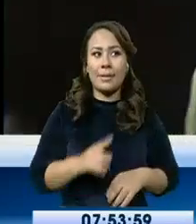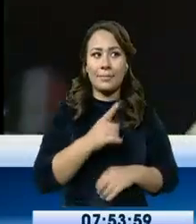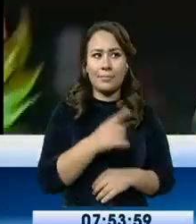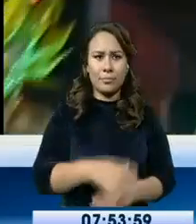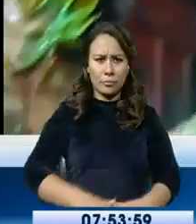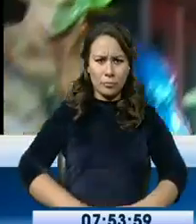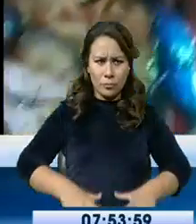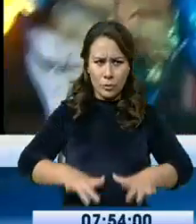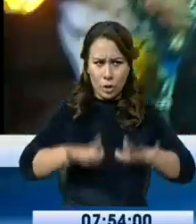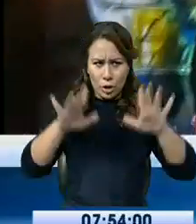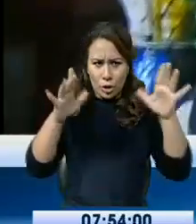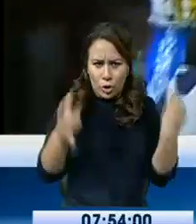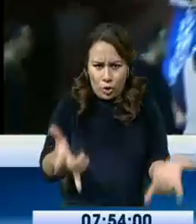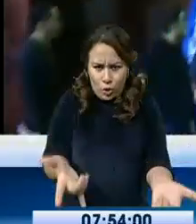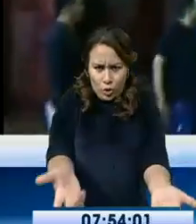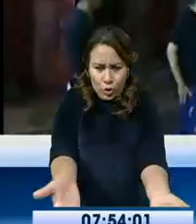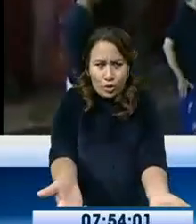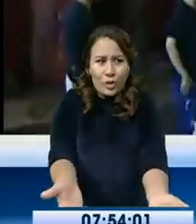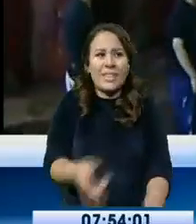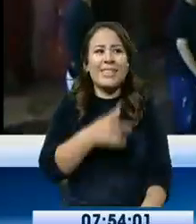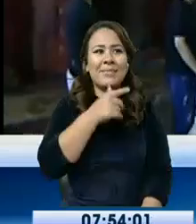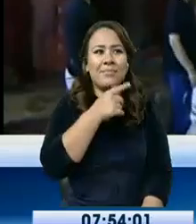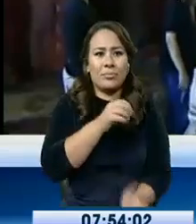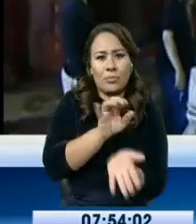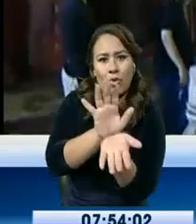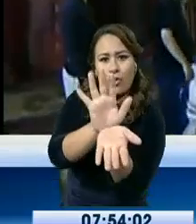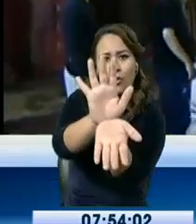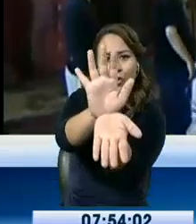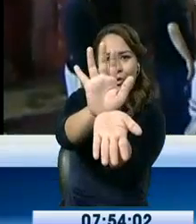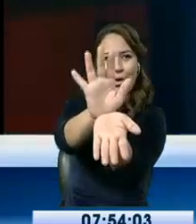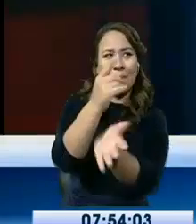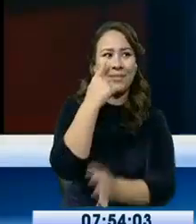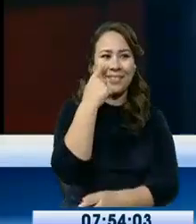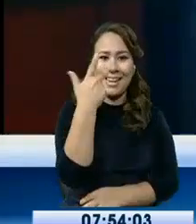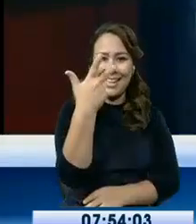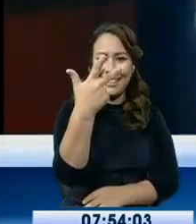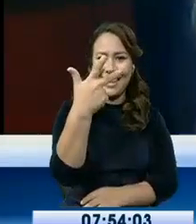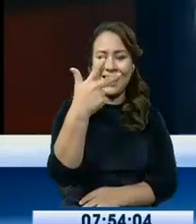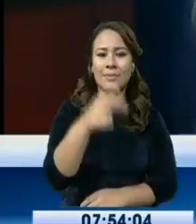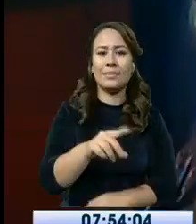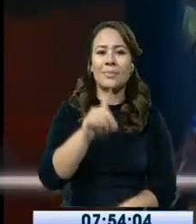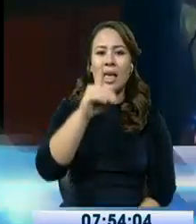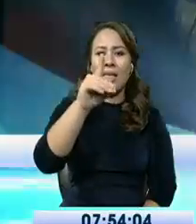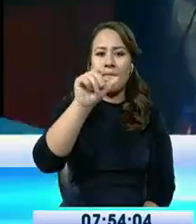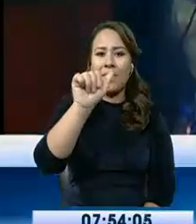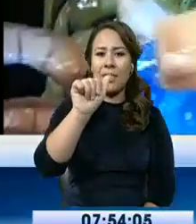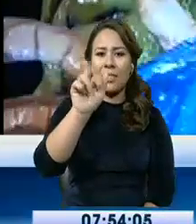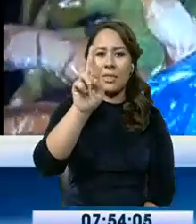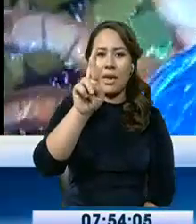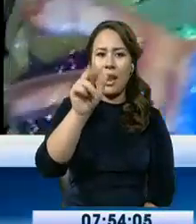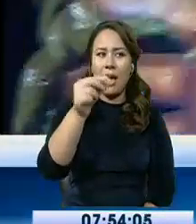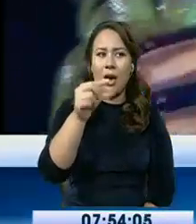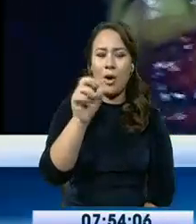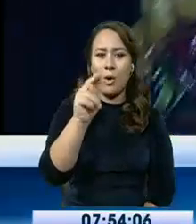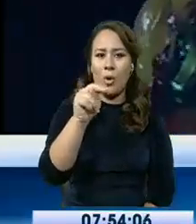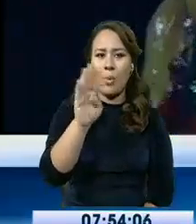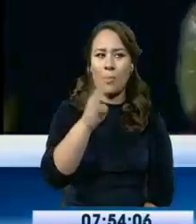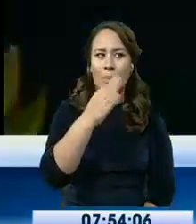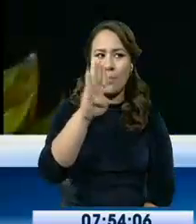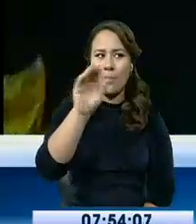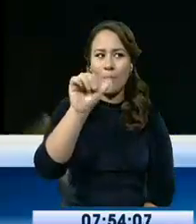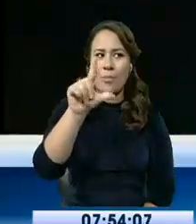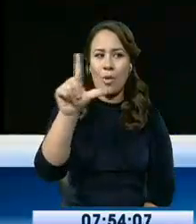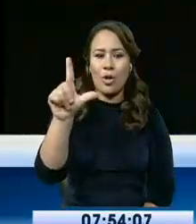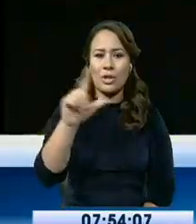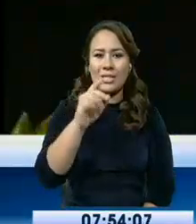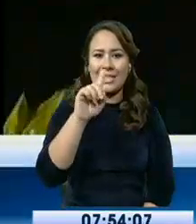Imponentes y con luces incluidas, se observa a 3 de los personajes de la serie Dragon Ball Z. Los